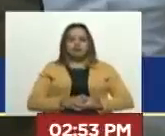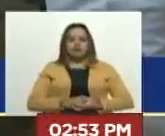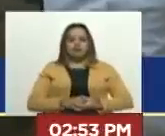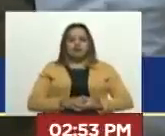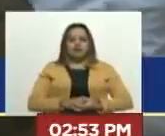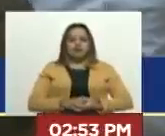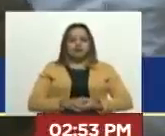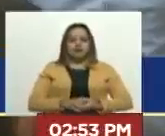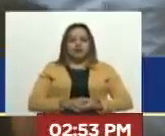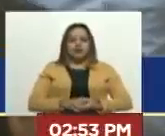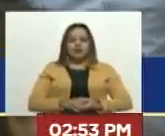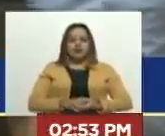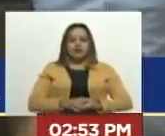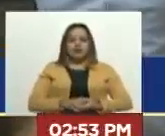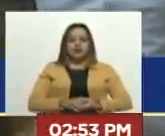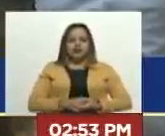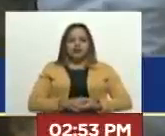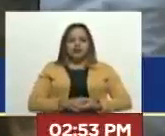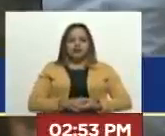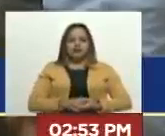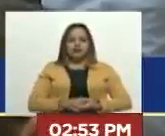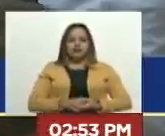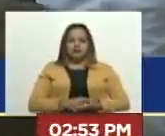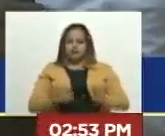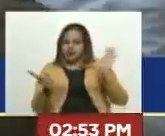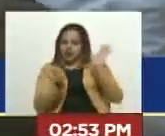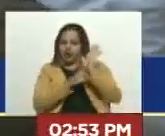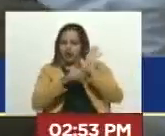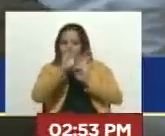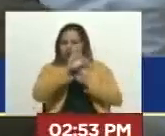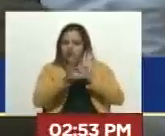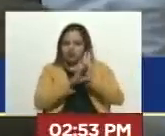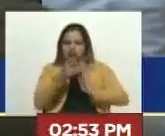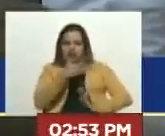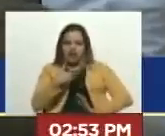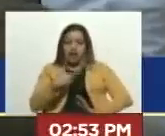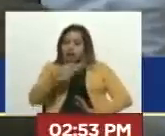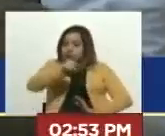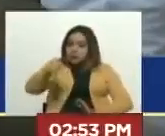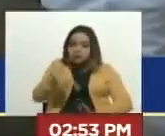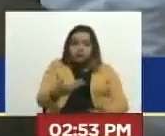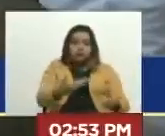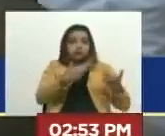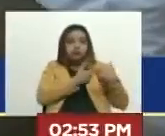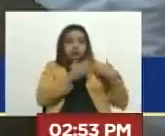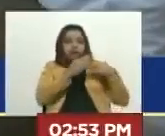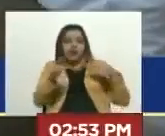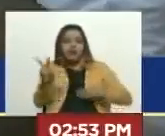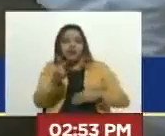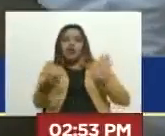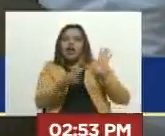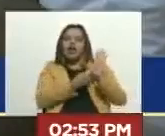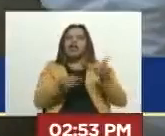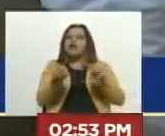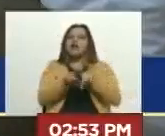Tomar y convertir esta constitución, que es de todos los venezolanos, en un mero